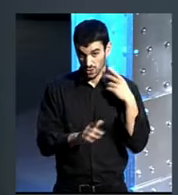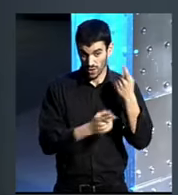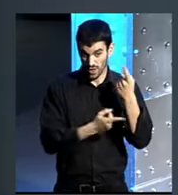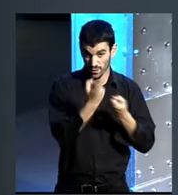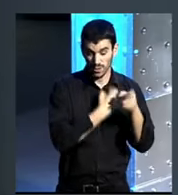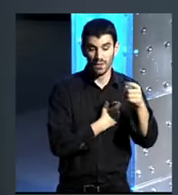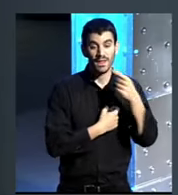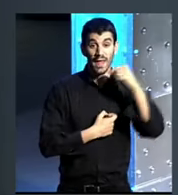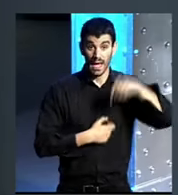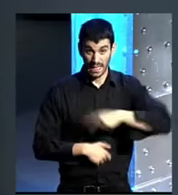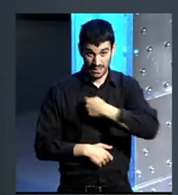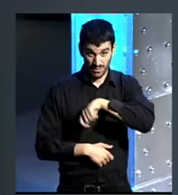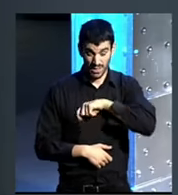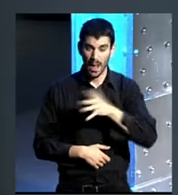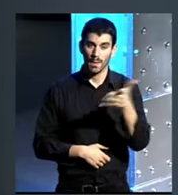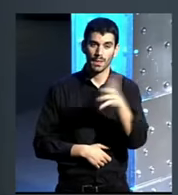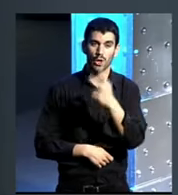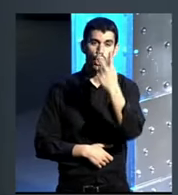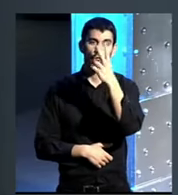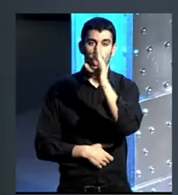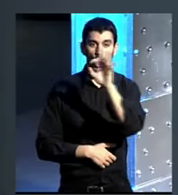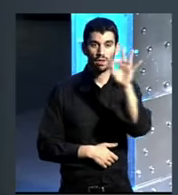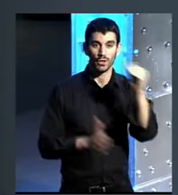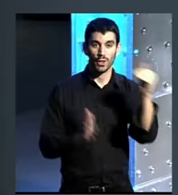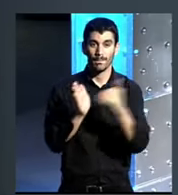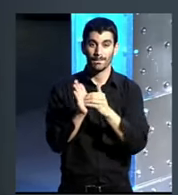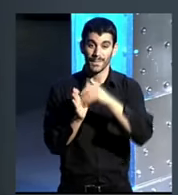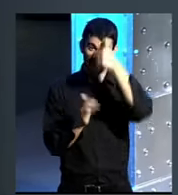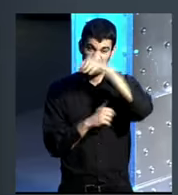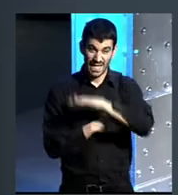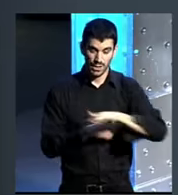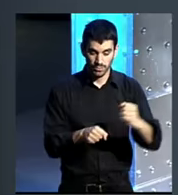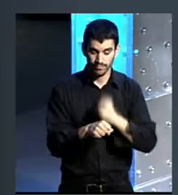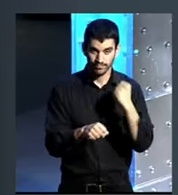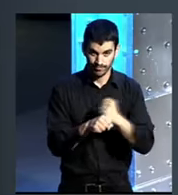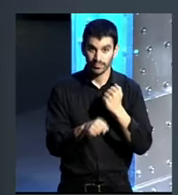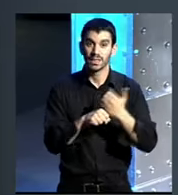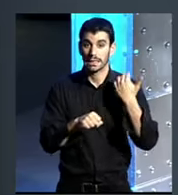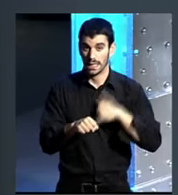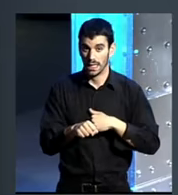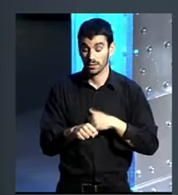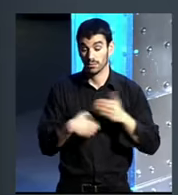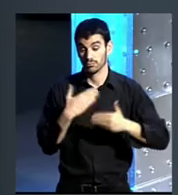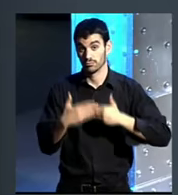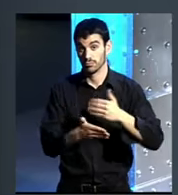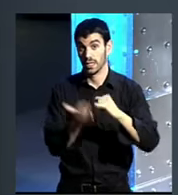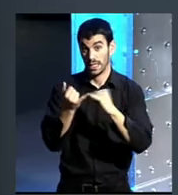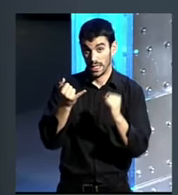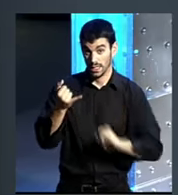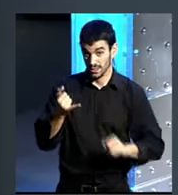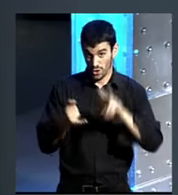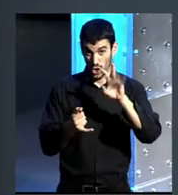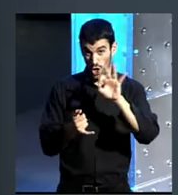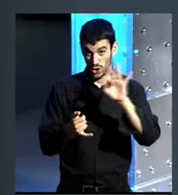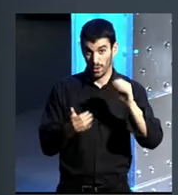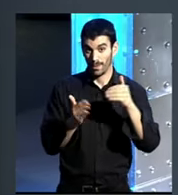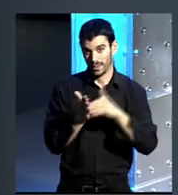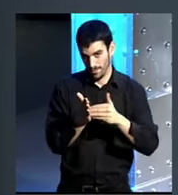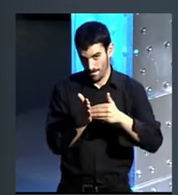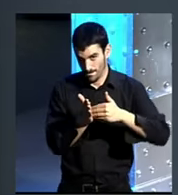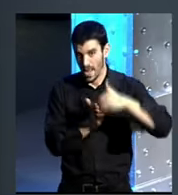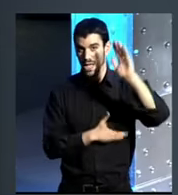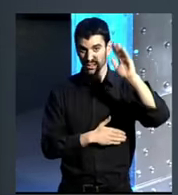200.000 niños trabajando y que con la crisis seguramente es más elevado en la actualidad.